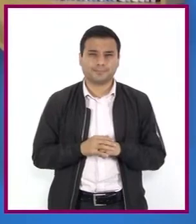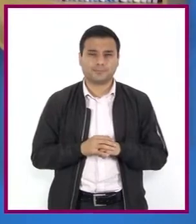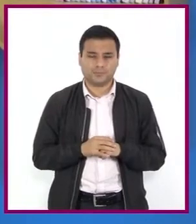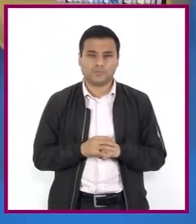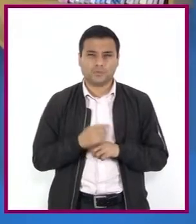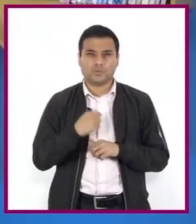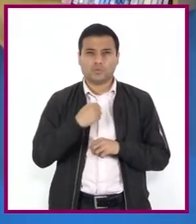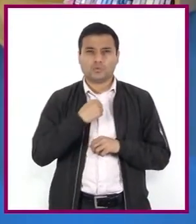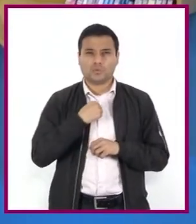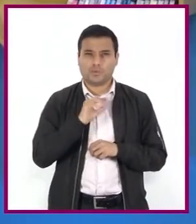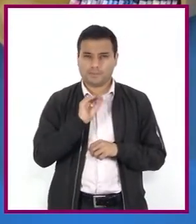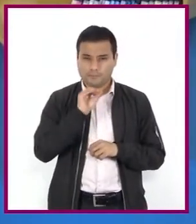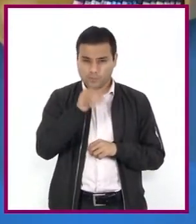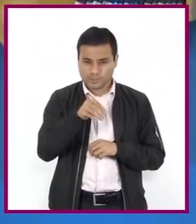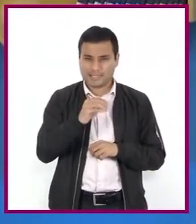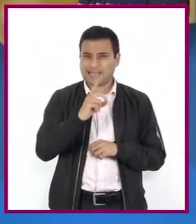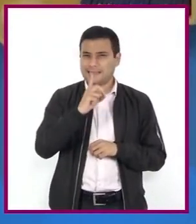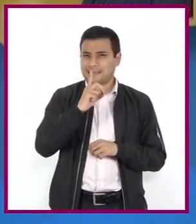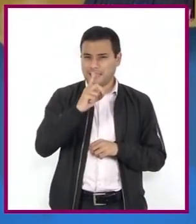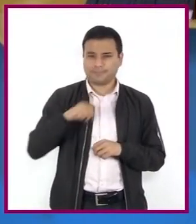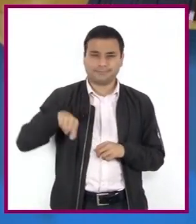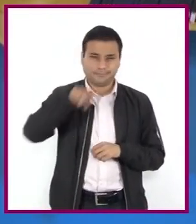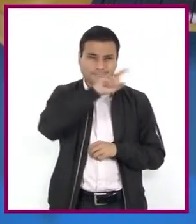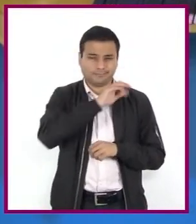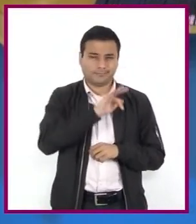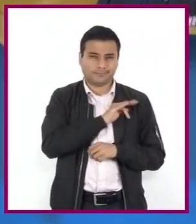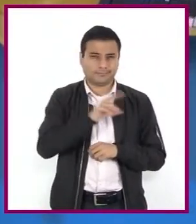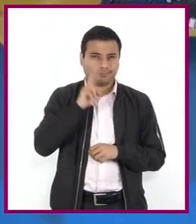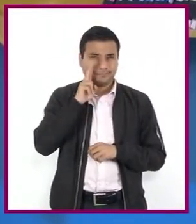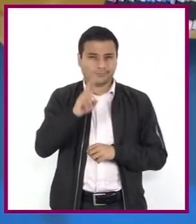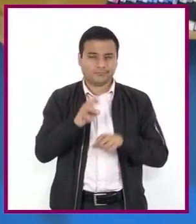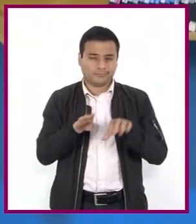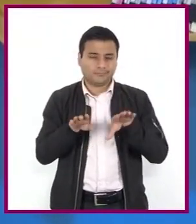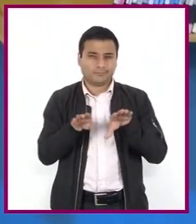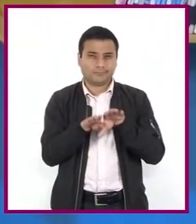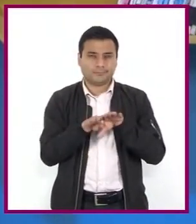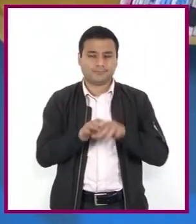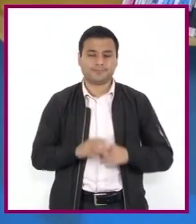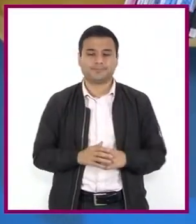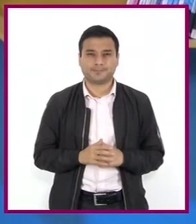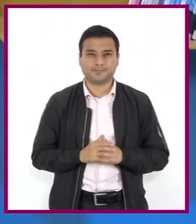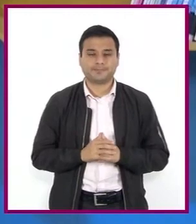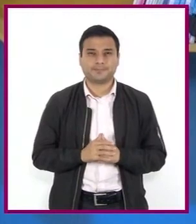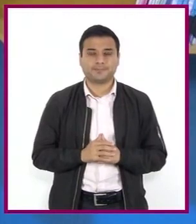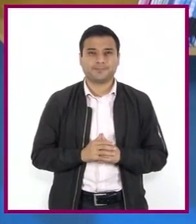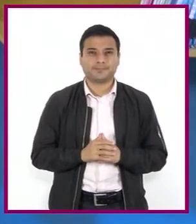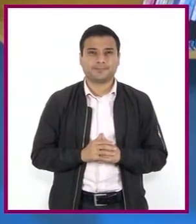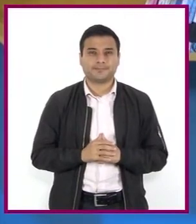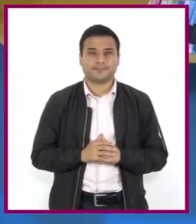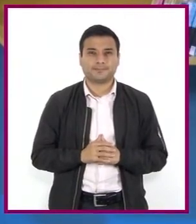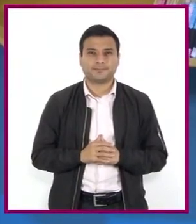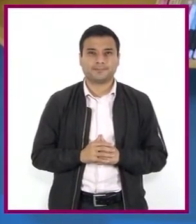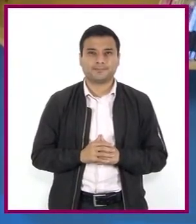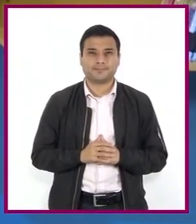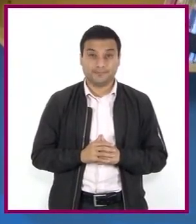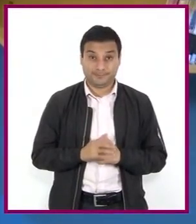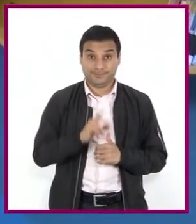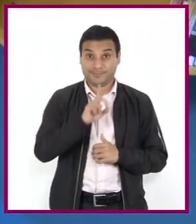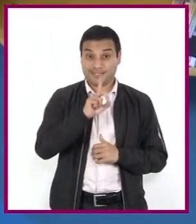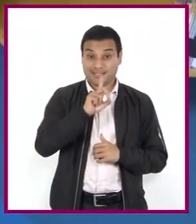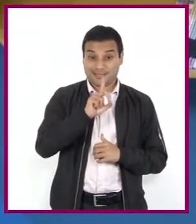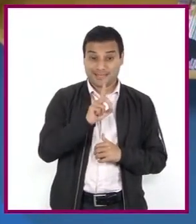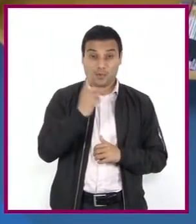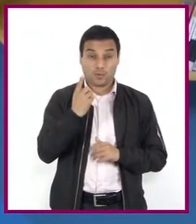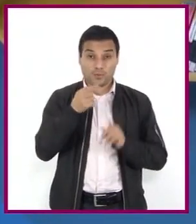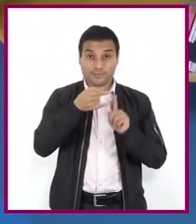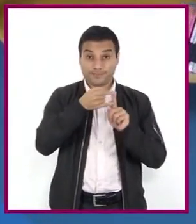valor en la columna D para que sea visible en todos los valores propuestos de x. En la celda D1,